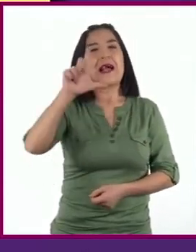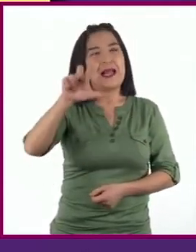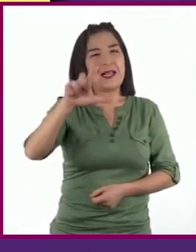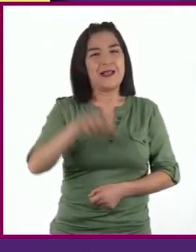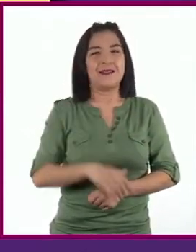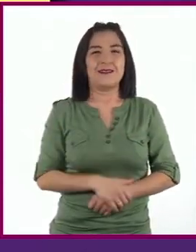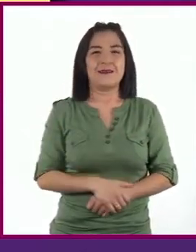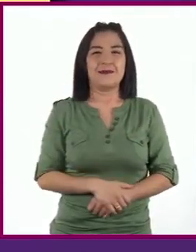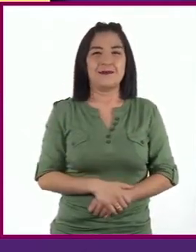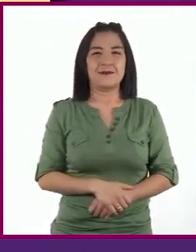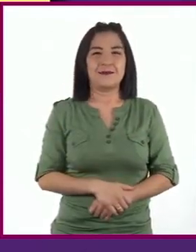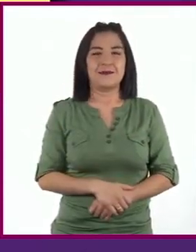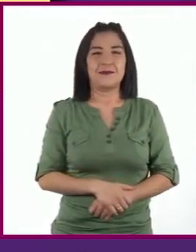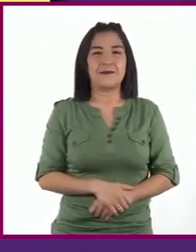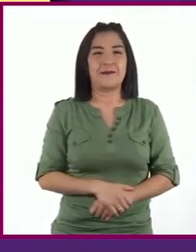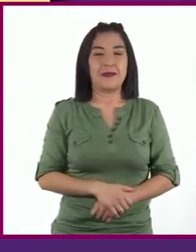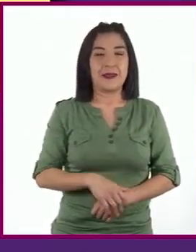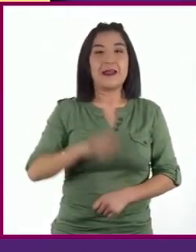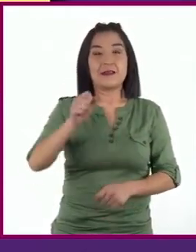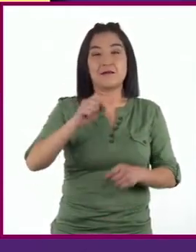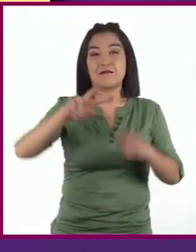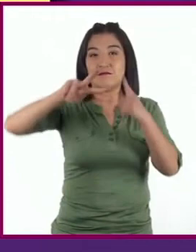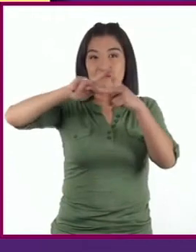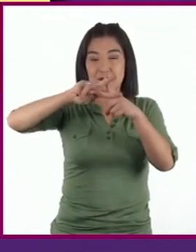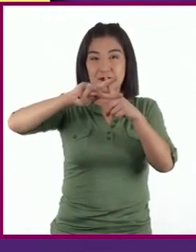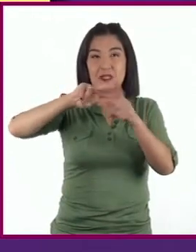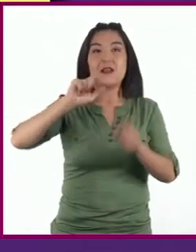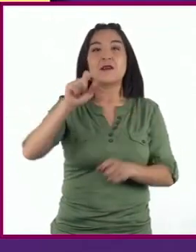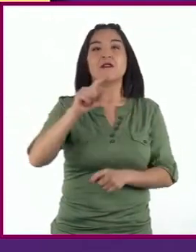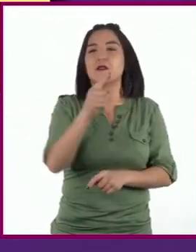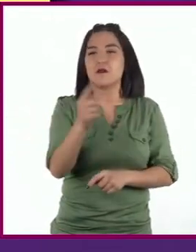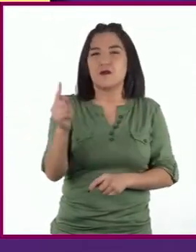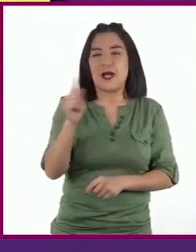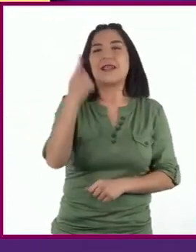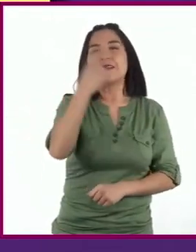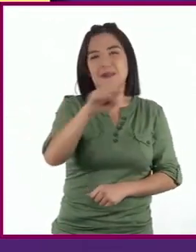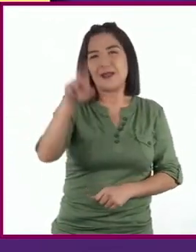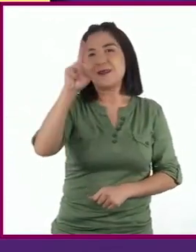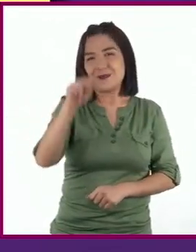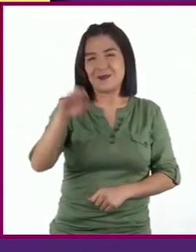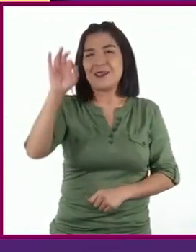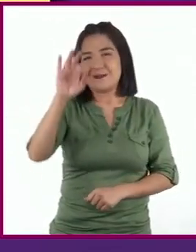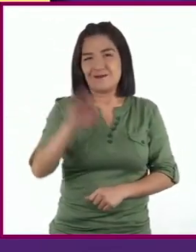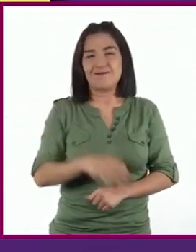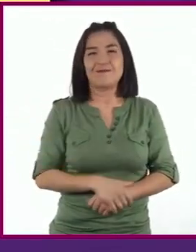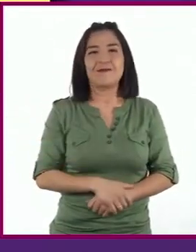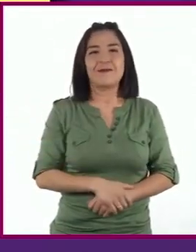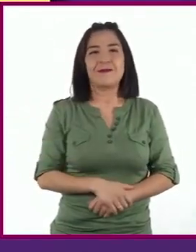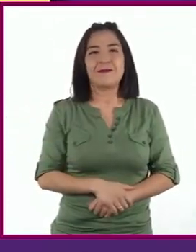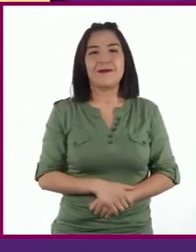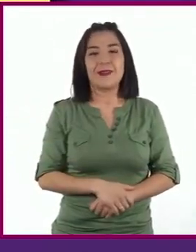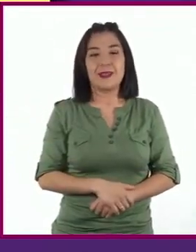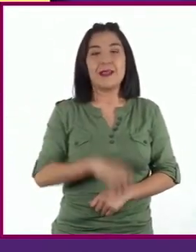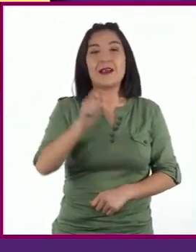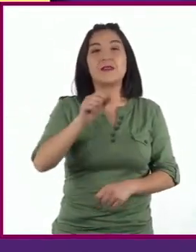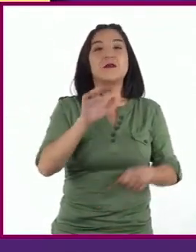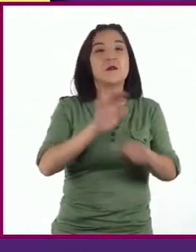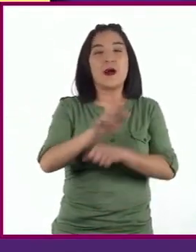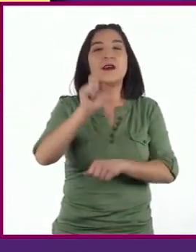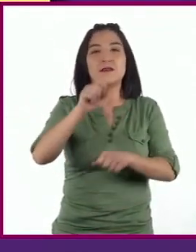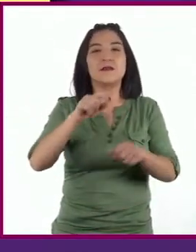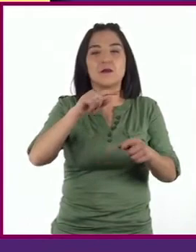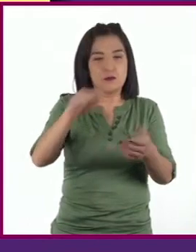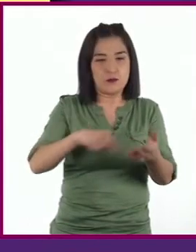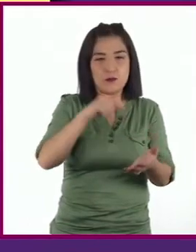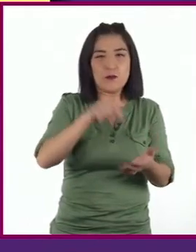L. El ángulo de rotación sería 180 grados y en sentido horario, es